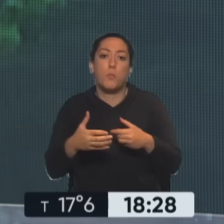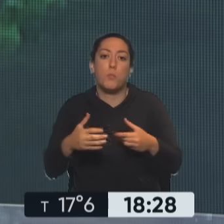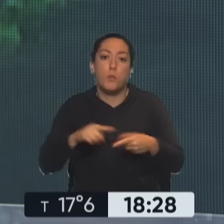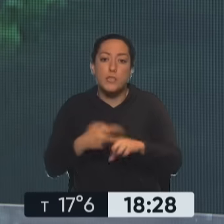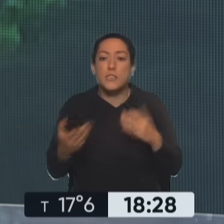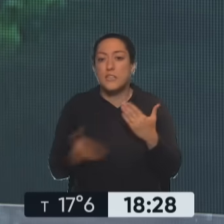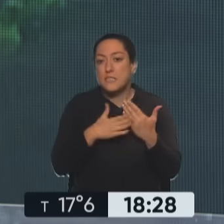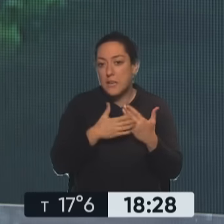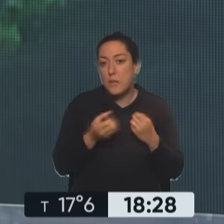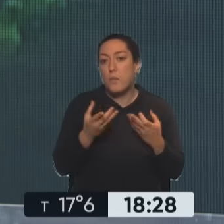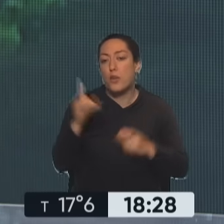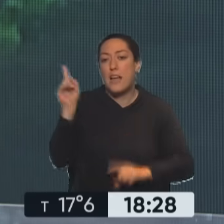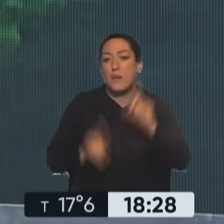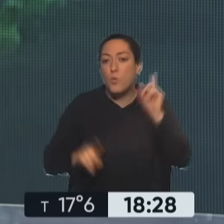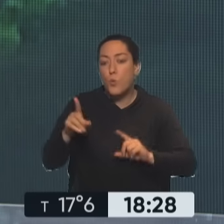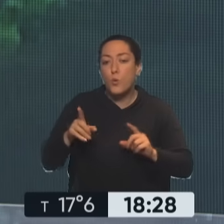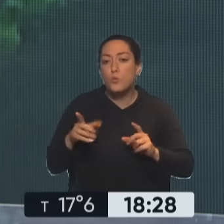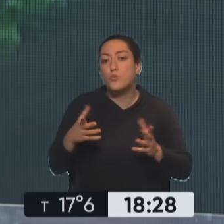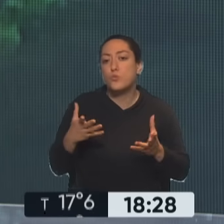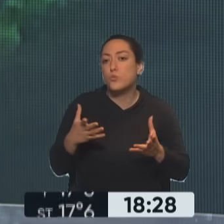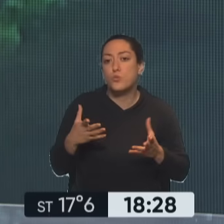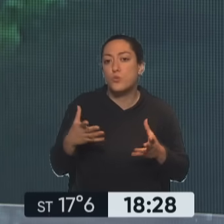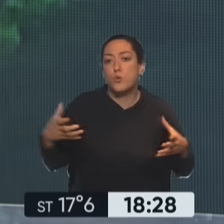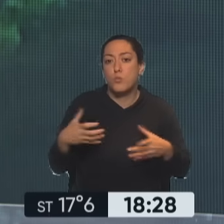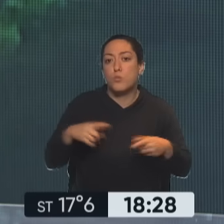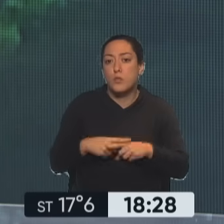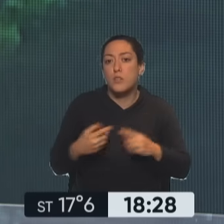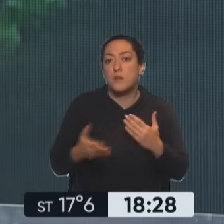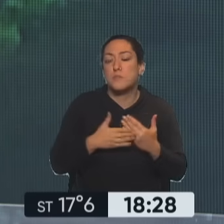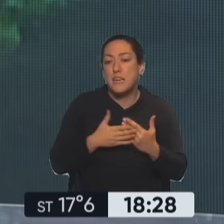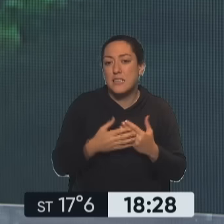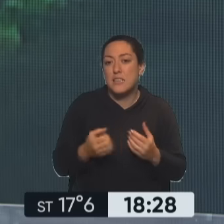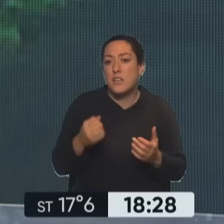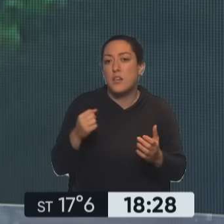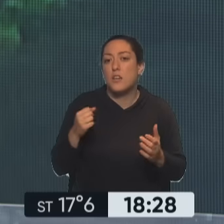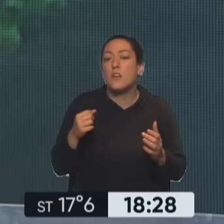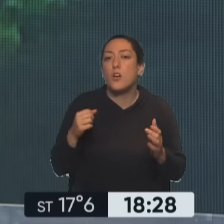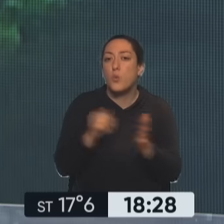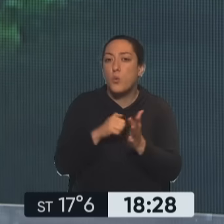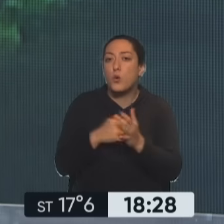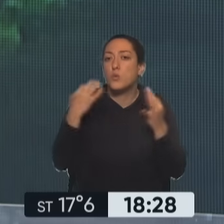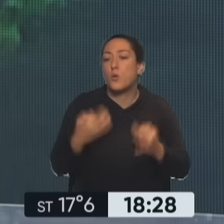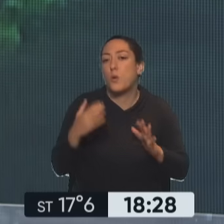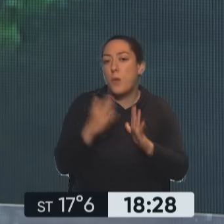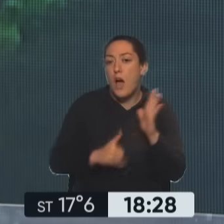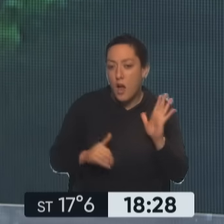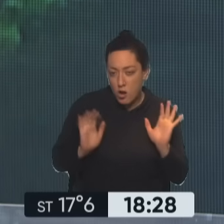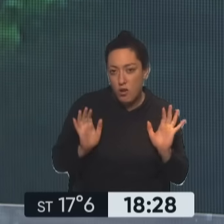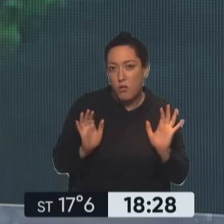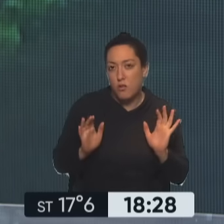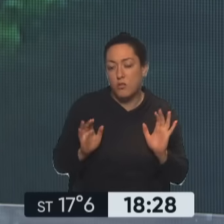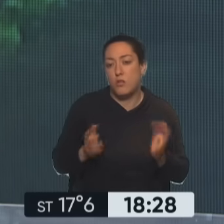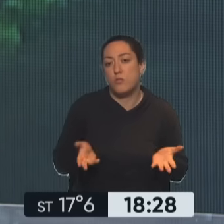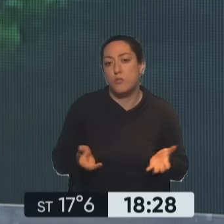digo todo, porque una parte una parte del voto de izquierdas dogmático seguramente va al blanco. Claro. O sea, ahí vas a tener voto Massa y